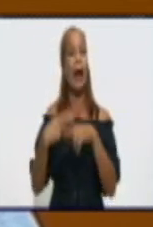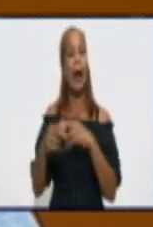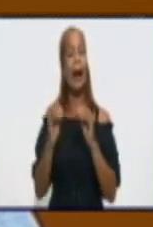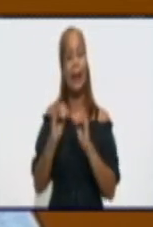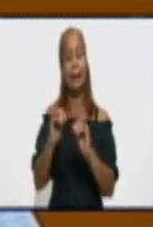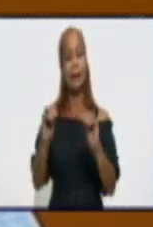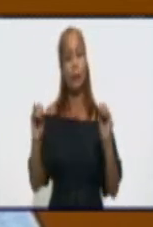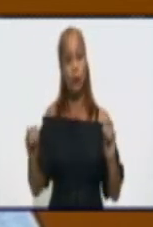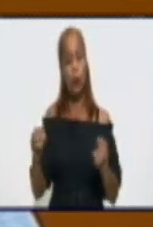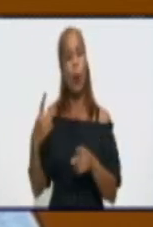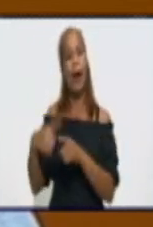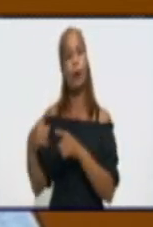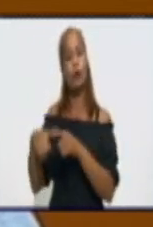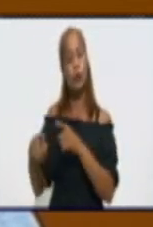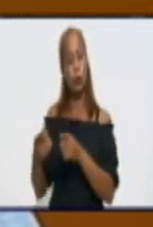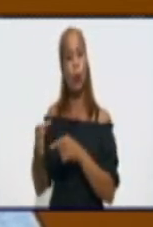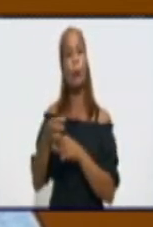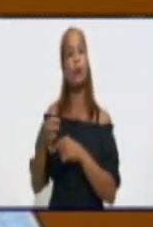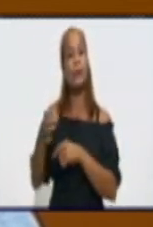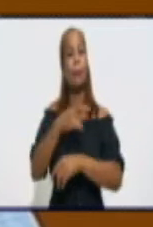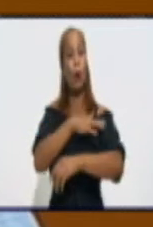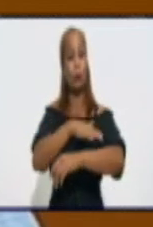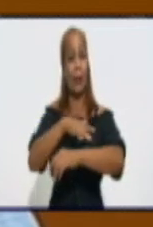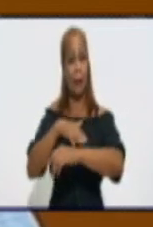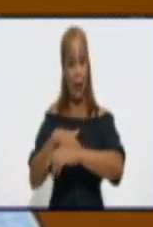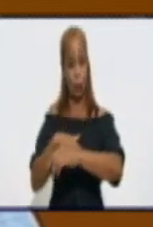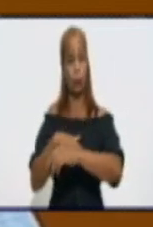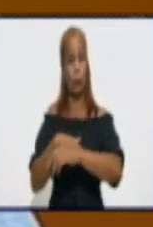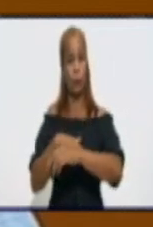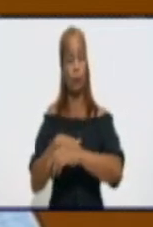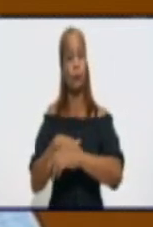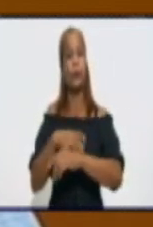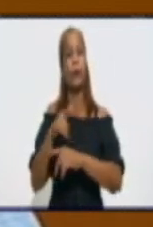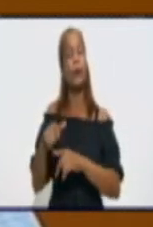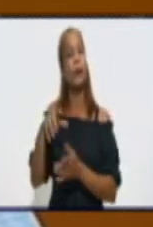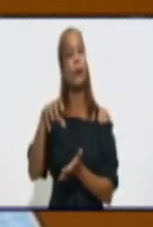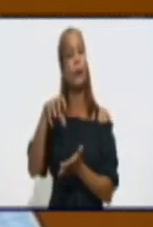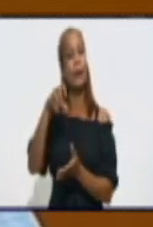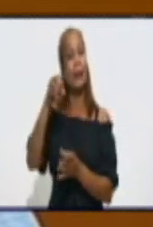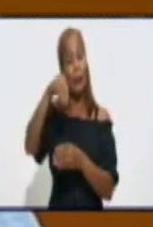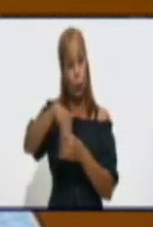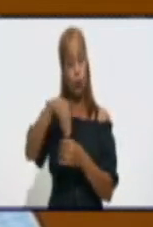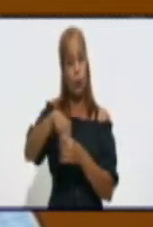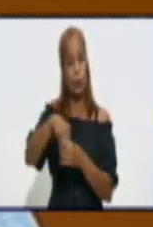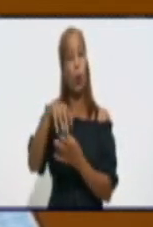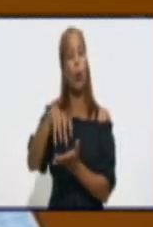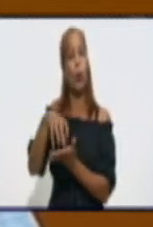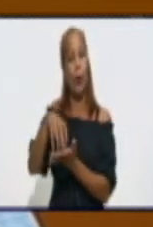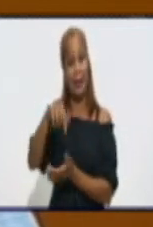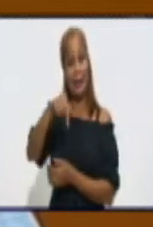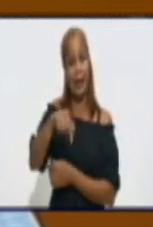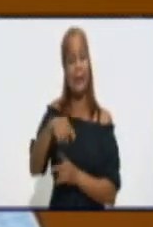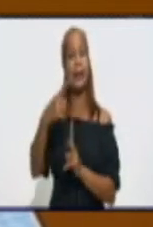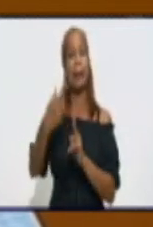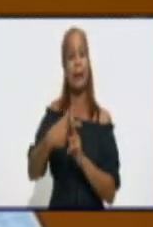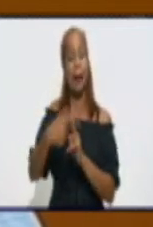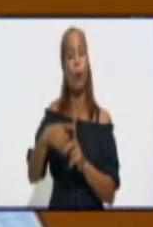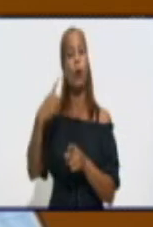de aquí, de la zona del Cauto, incluyendo instituciones de aquí de Bayamo, y otro vehículo que sale a las 5 de la mañana para